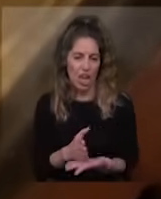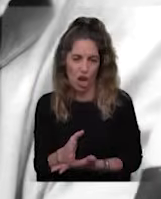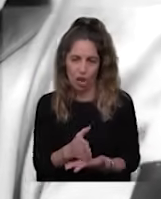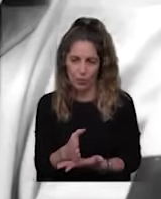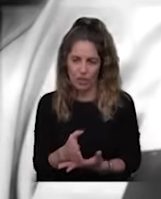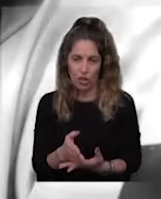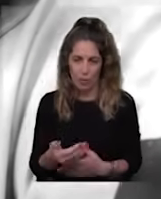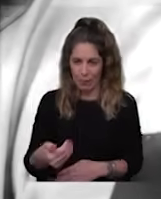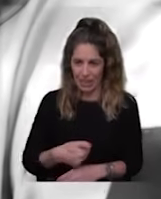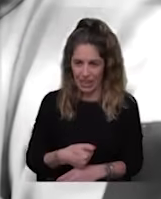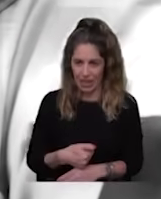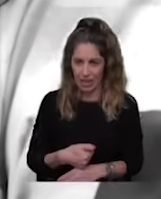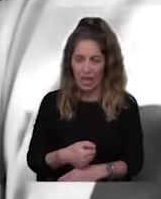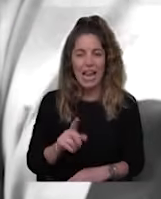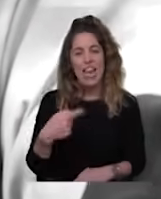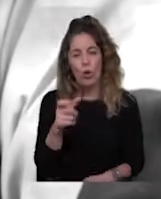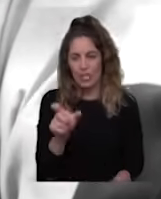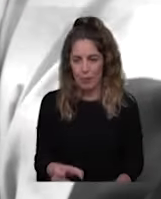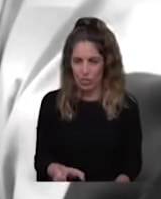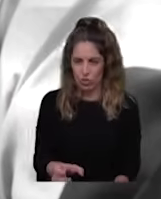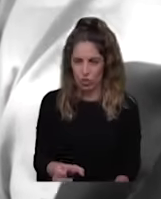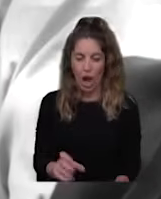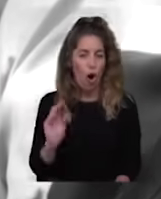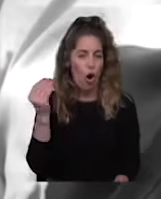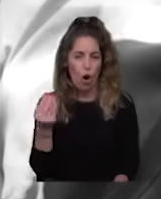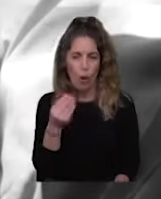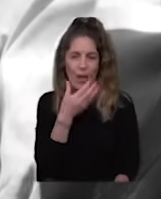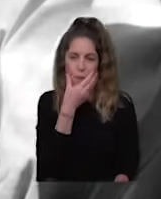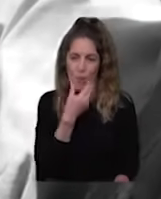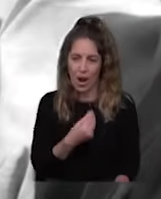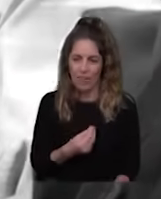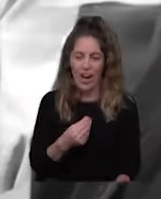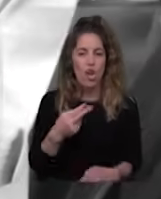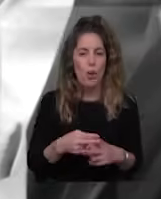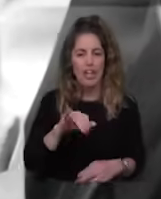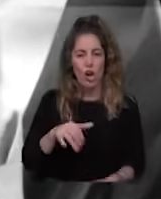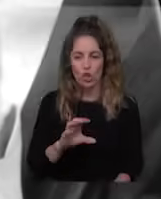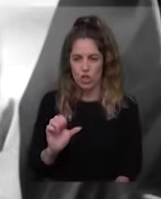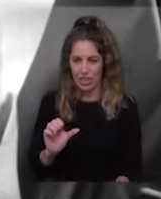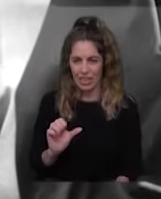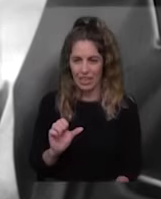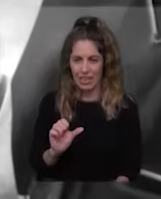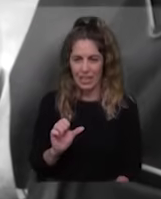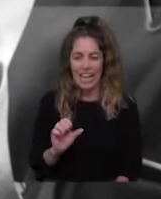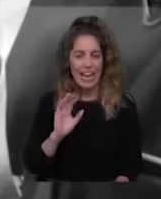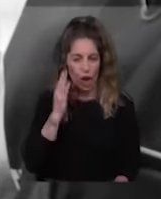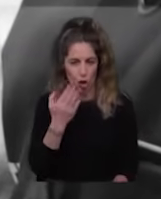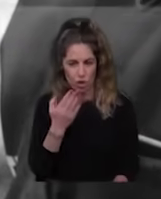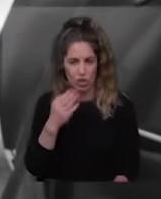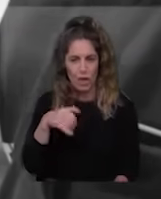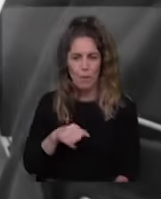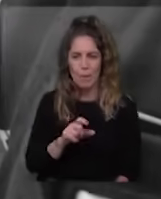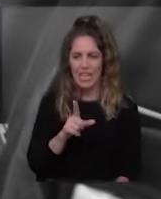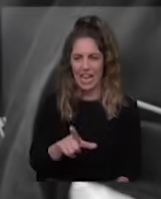que solicitara la otra persona era un joven de barba quien llamaba José al que posteriormente reconocí como Miguel